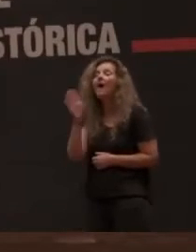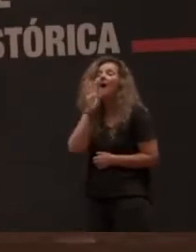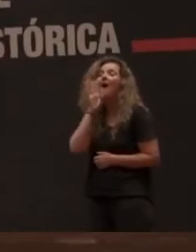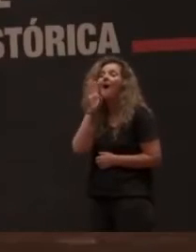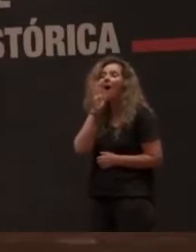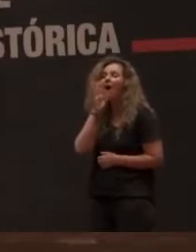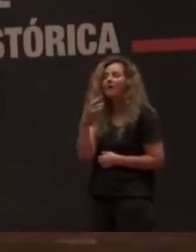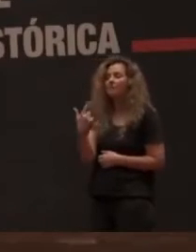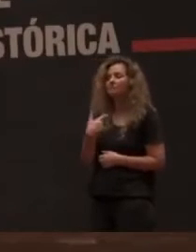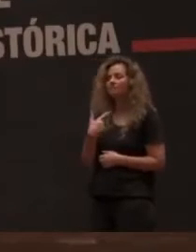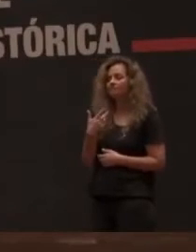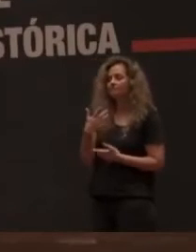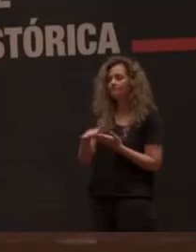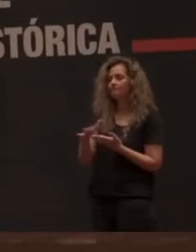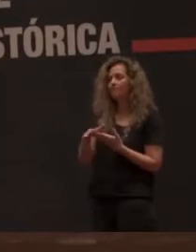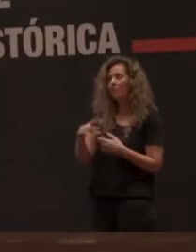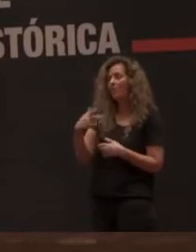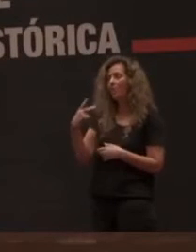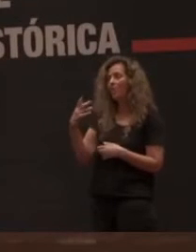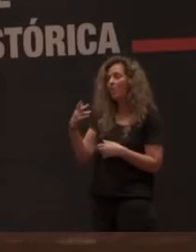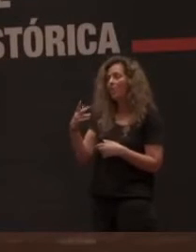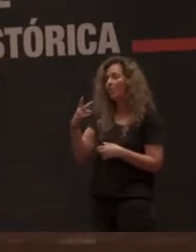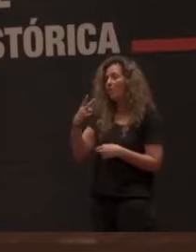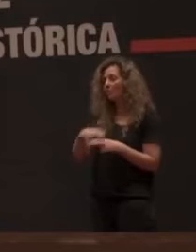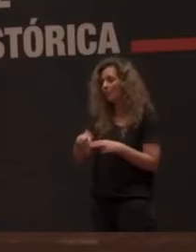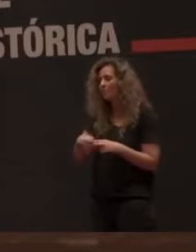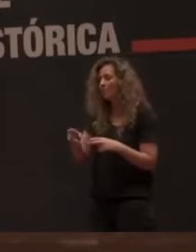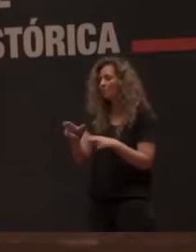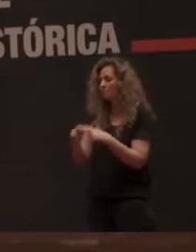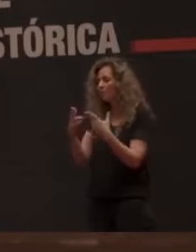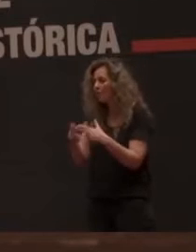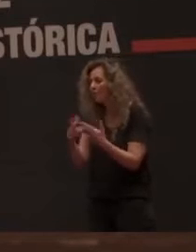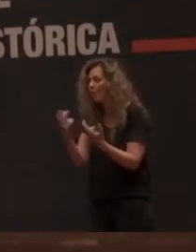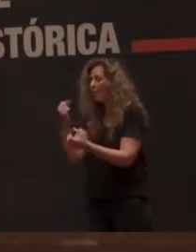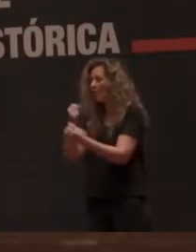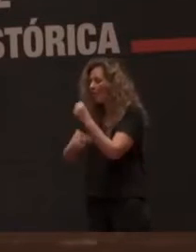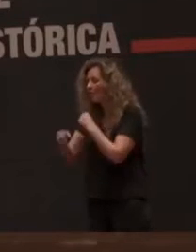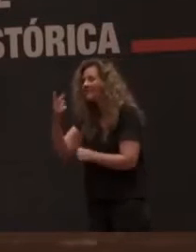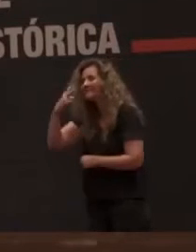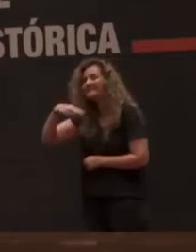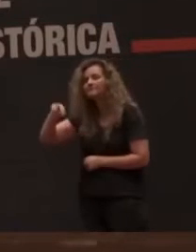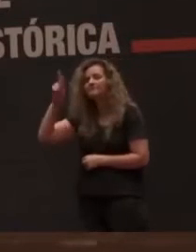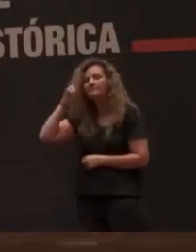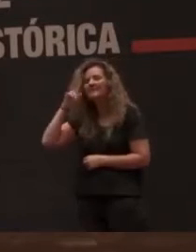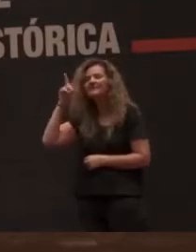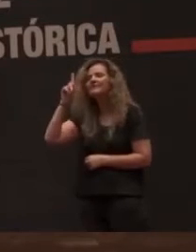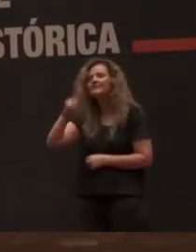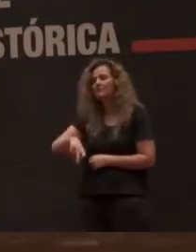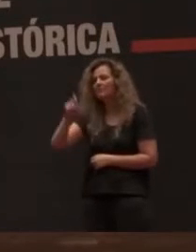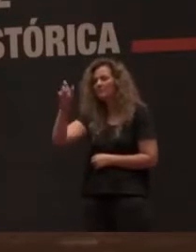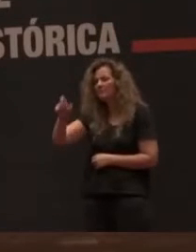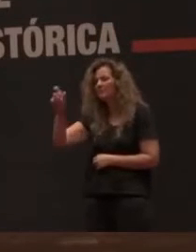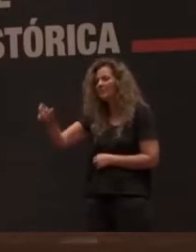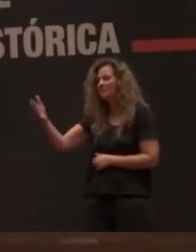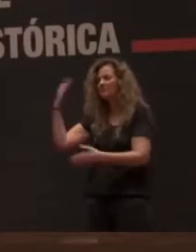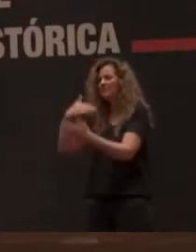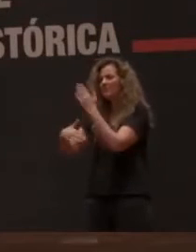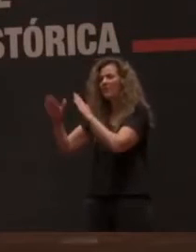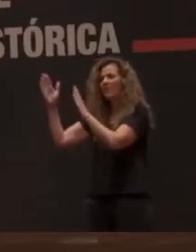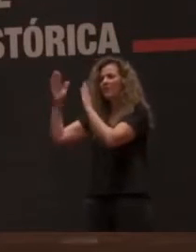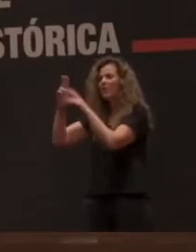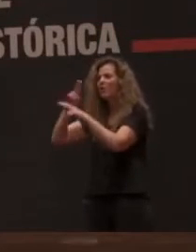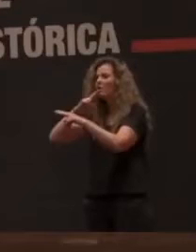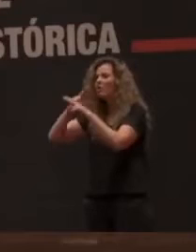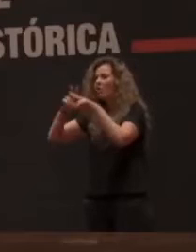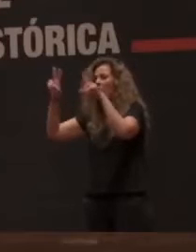antes, fueron politólogos, sociólogos, economistas, y también se ha procedido de lo que en aquel momento se llamaba